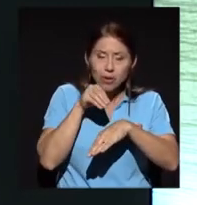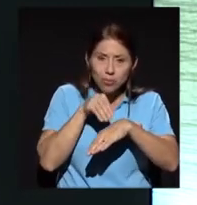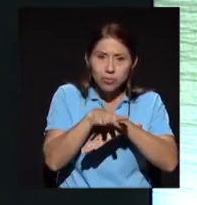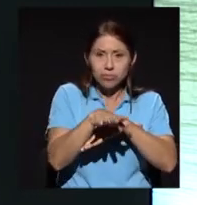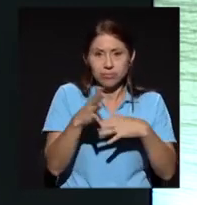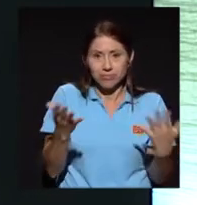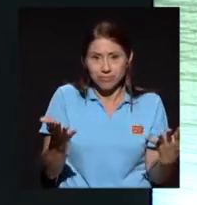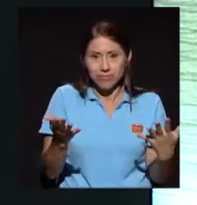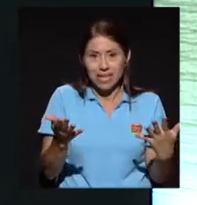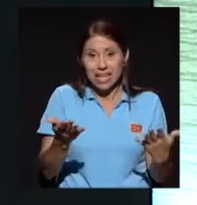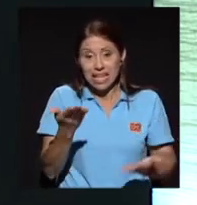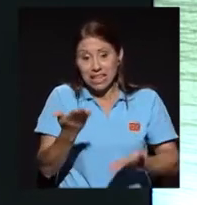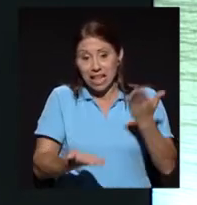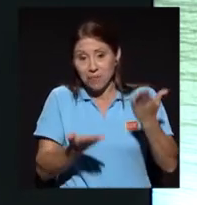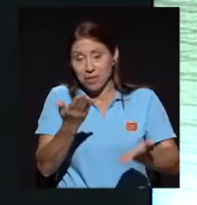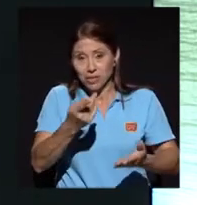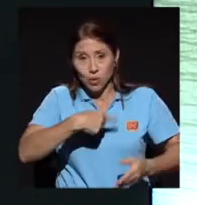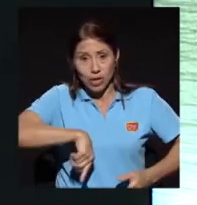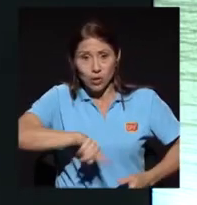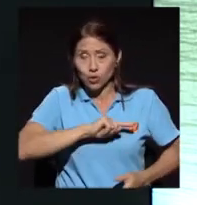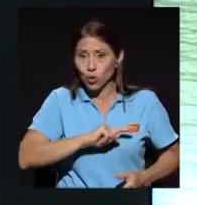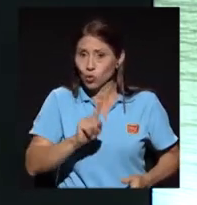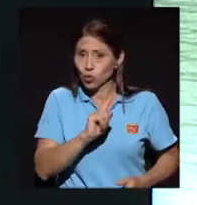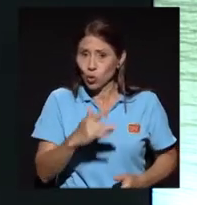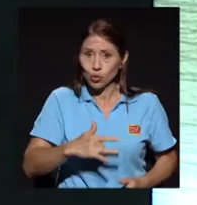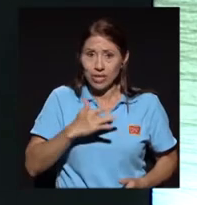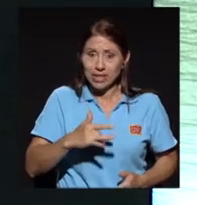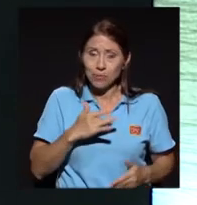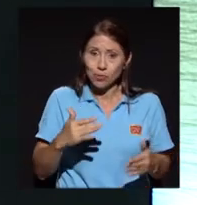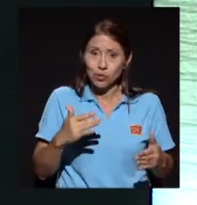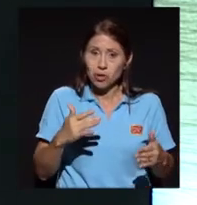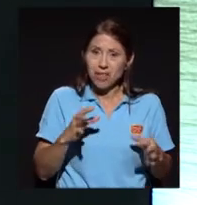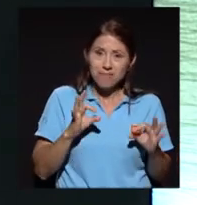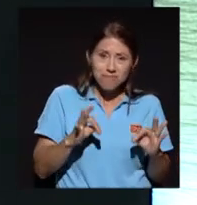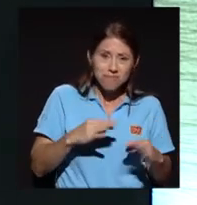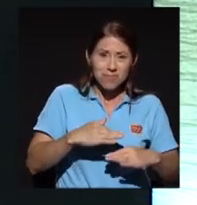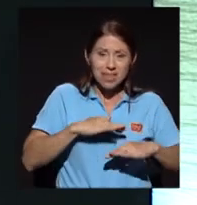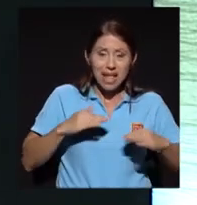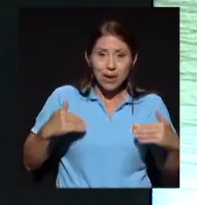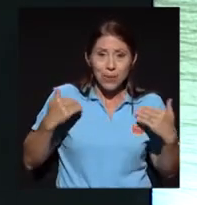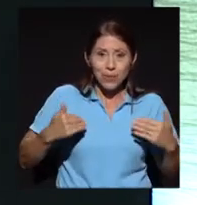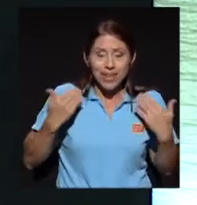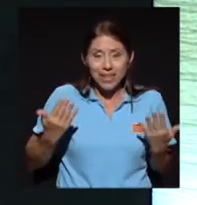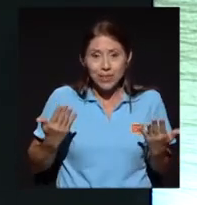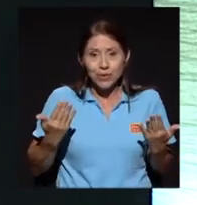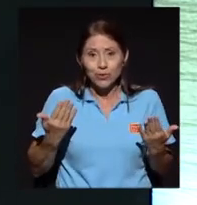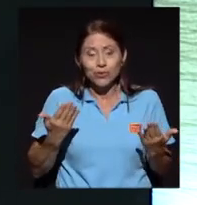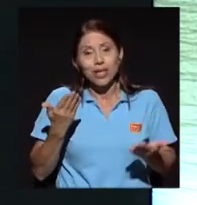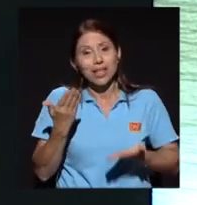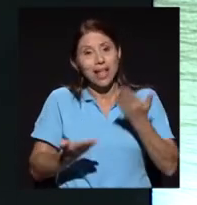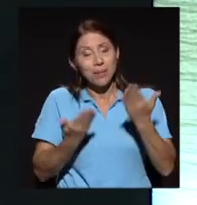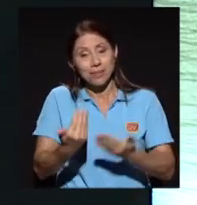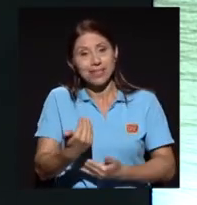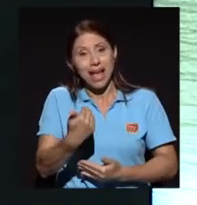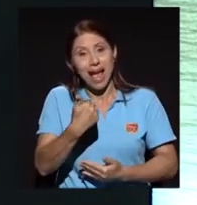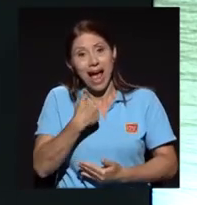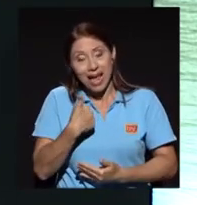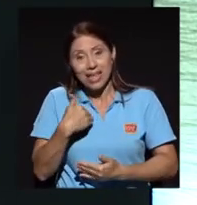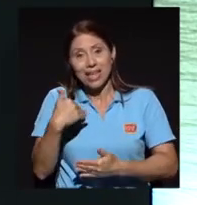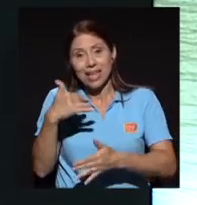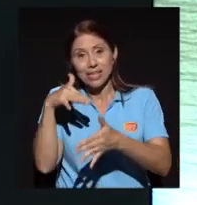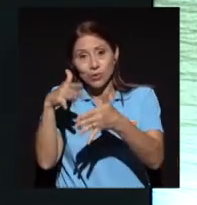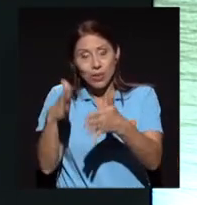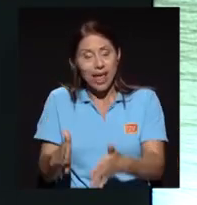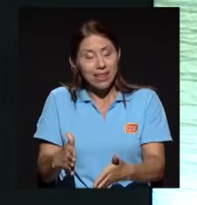estamos tan contentos resulta que son algunos de los estudiantes que más que más agradecen, y